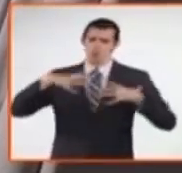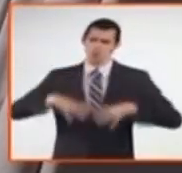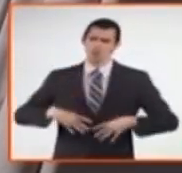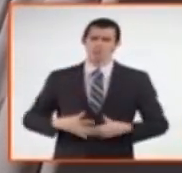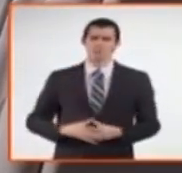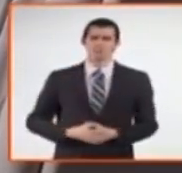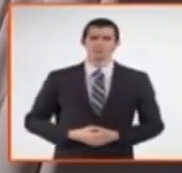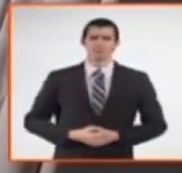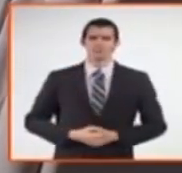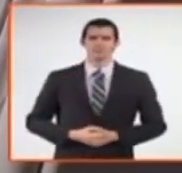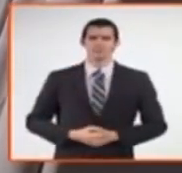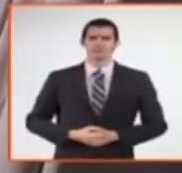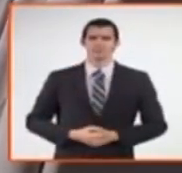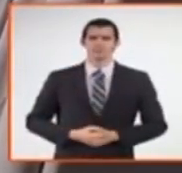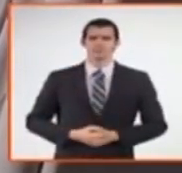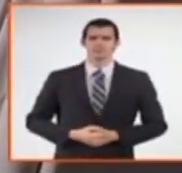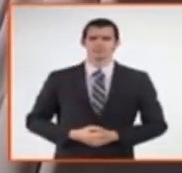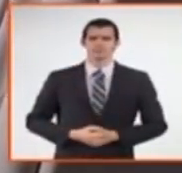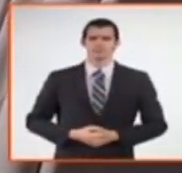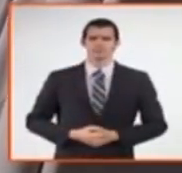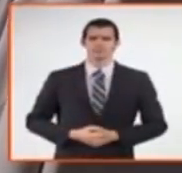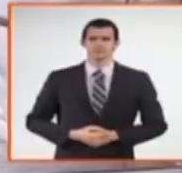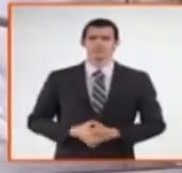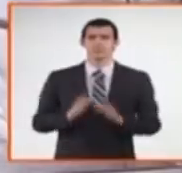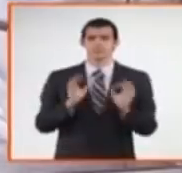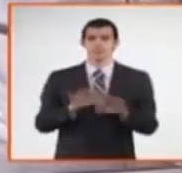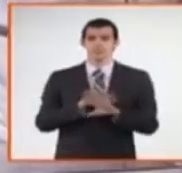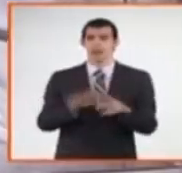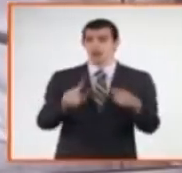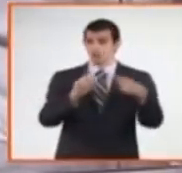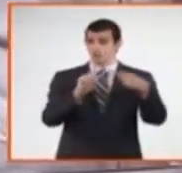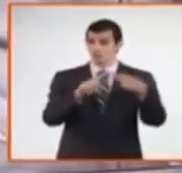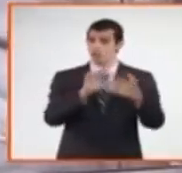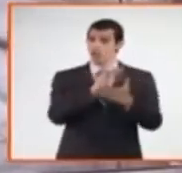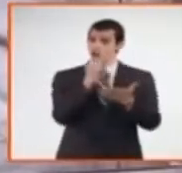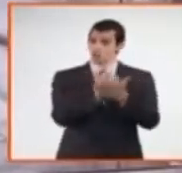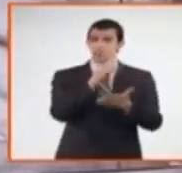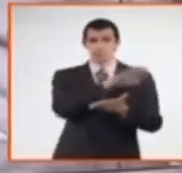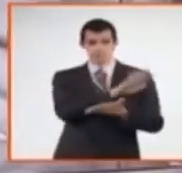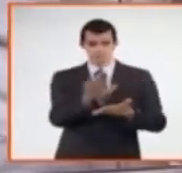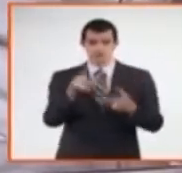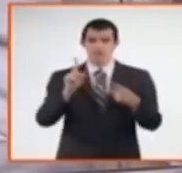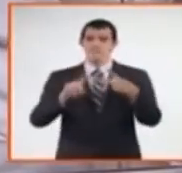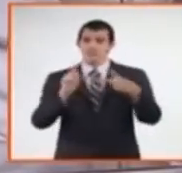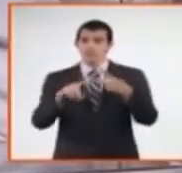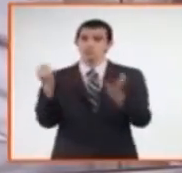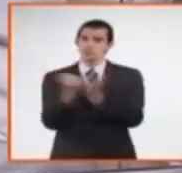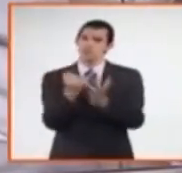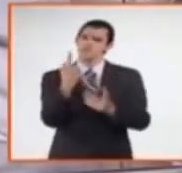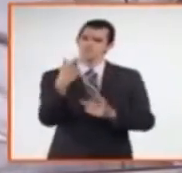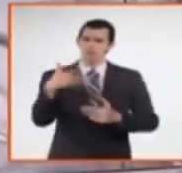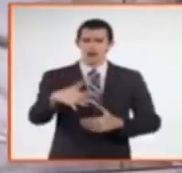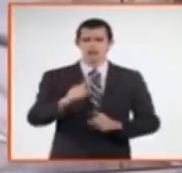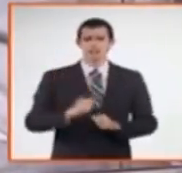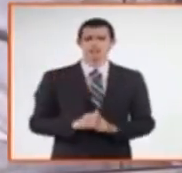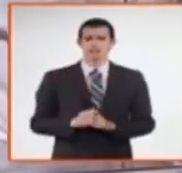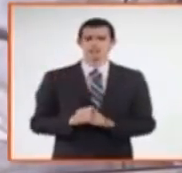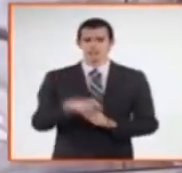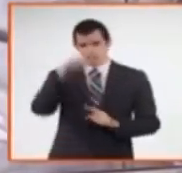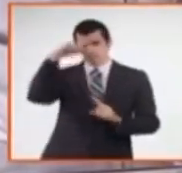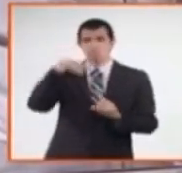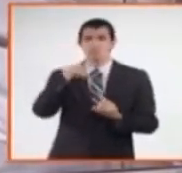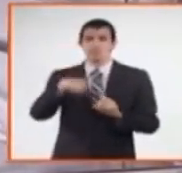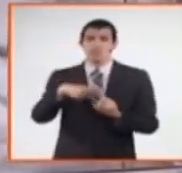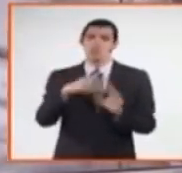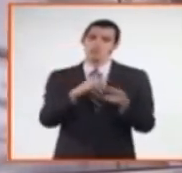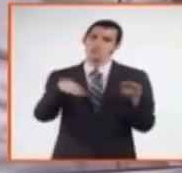para este segundo autorizo de uso emergencia de estar acompañado con la disponibilidad de bach único en que la ministerio de salud pública toma la decisión de